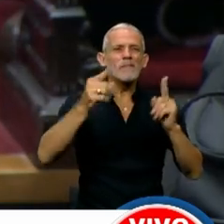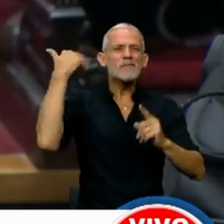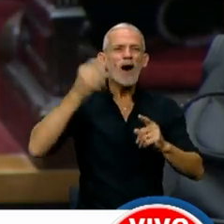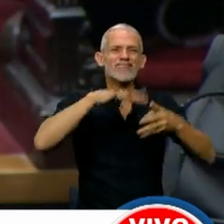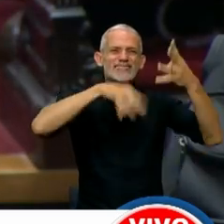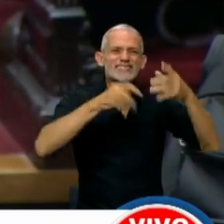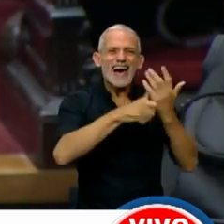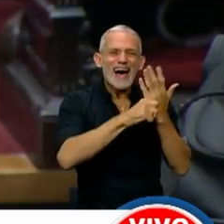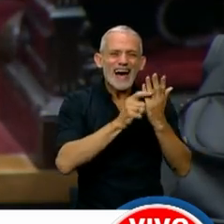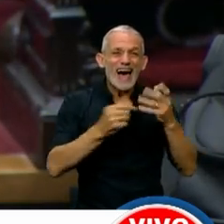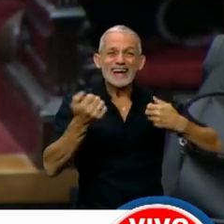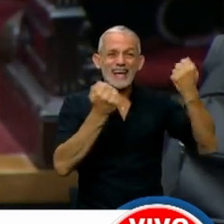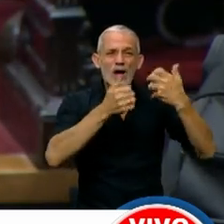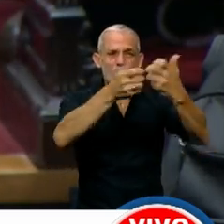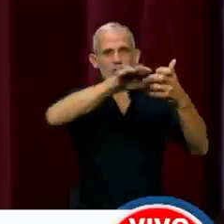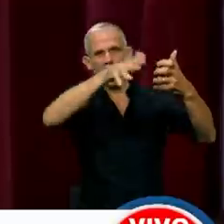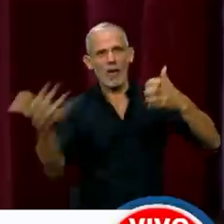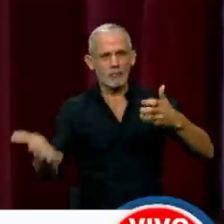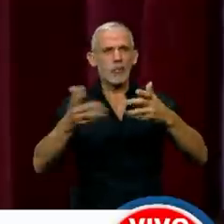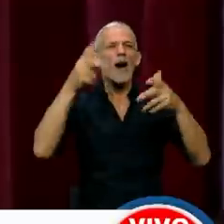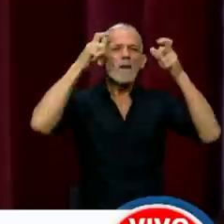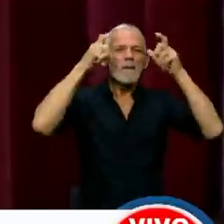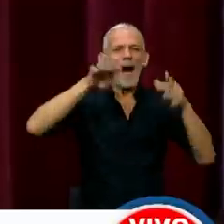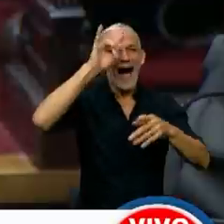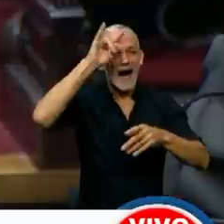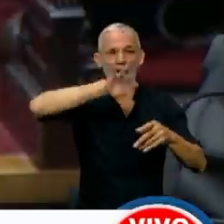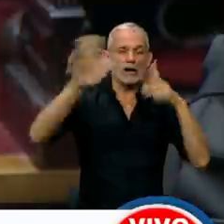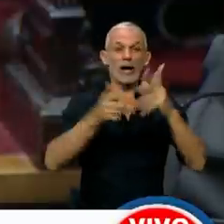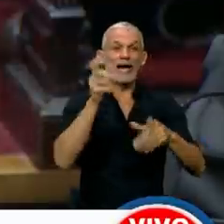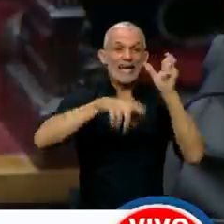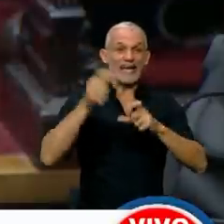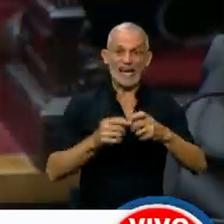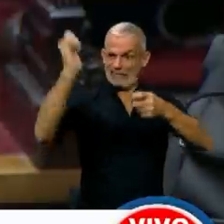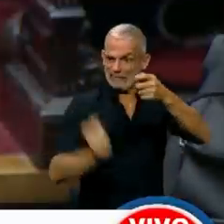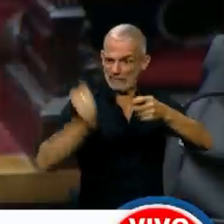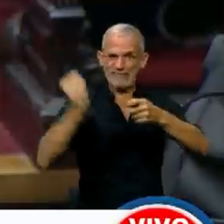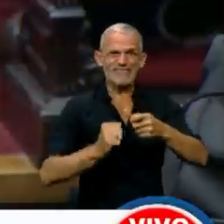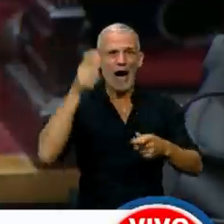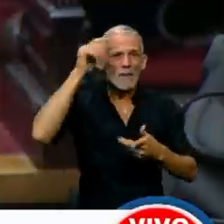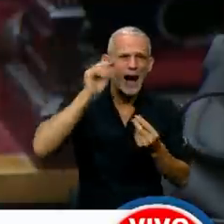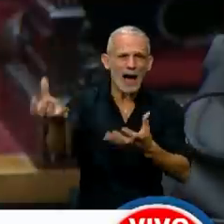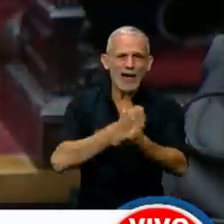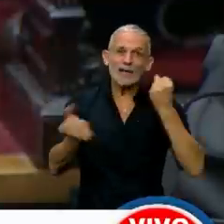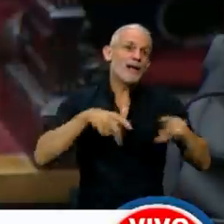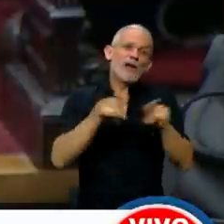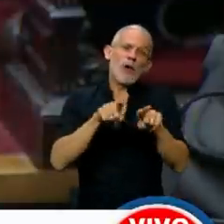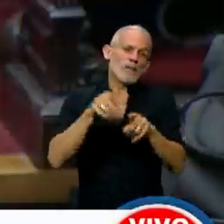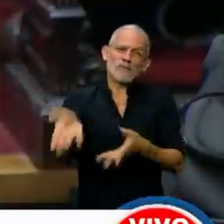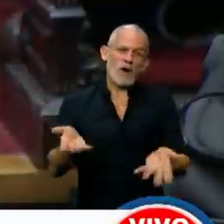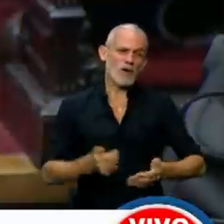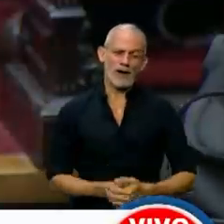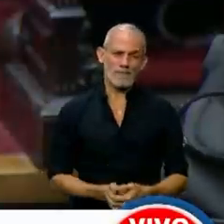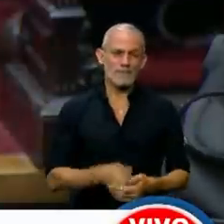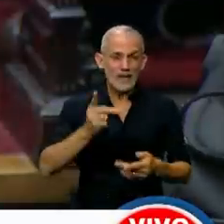en el medio de la ruta cae en todas las vacas y la gente desesperada sale a carnearlo saber que puede sacar bueno les